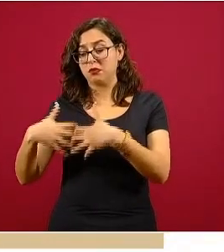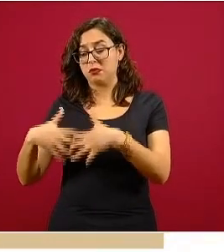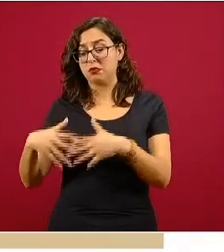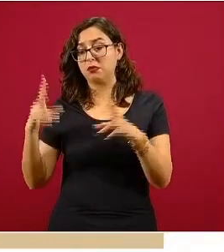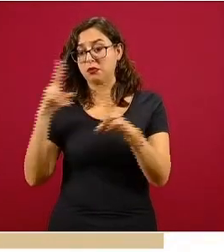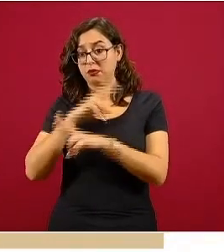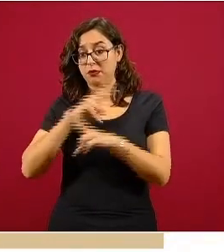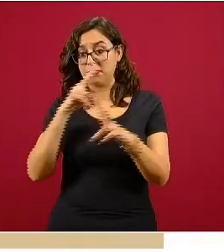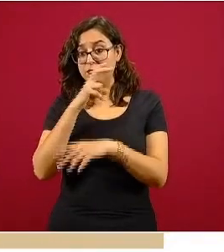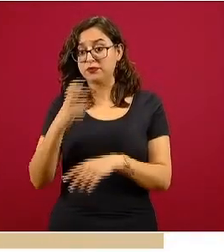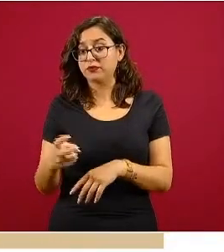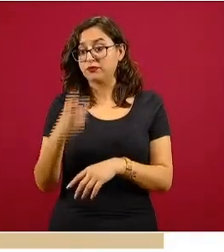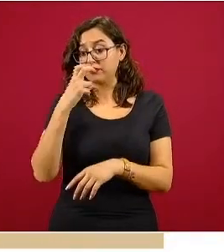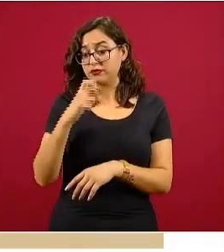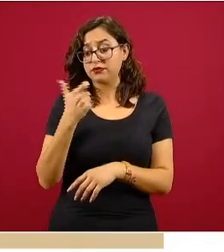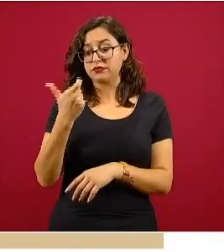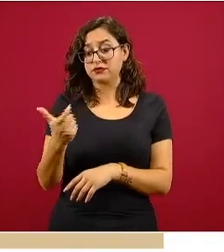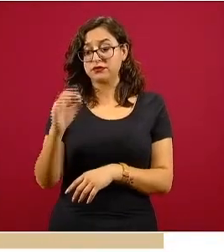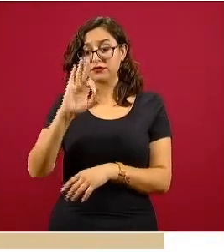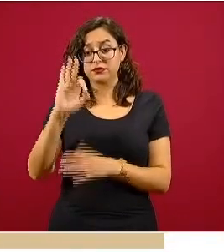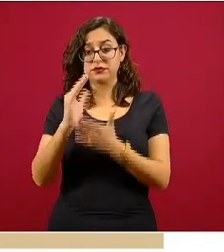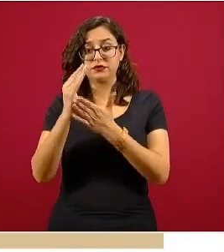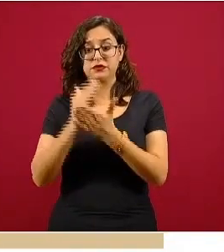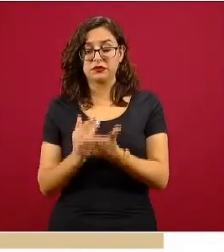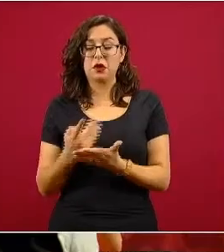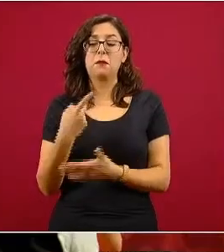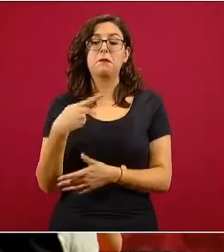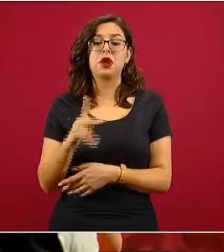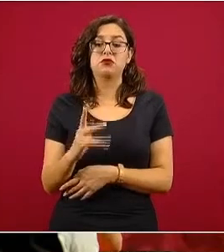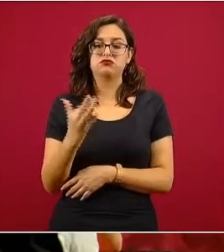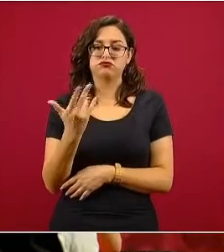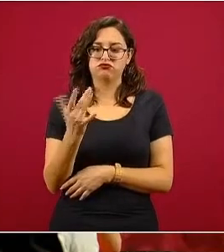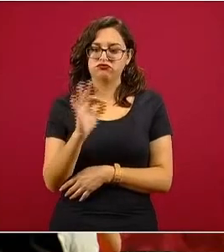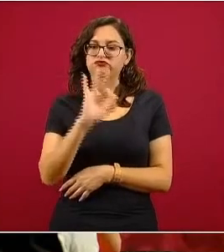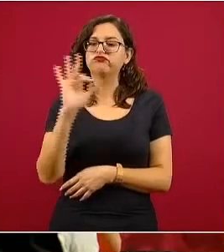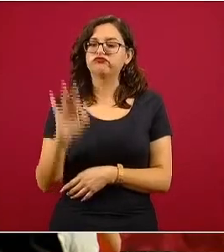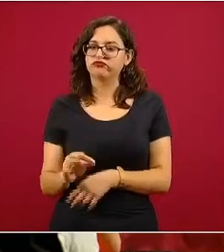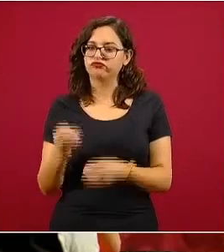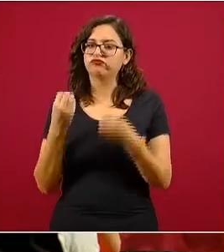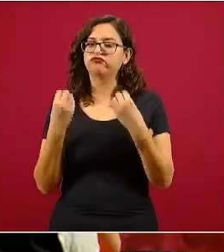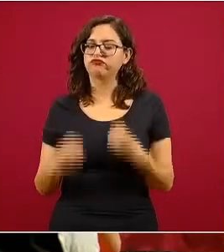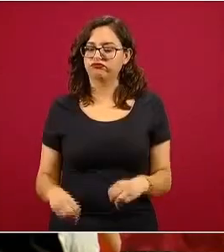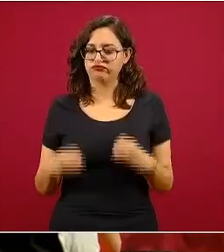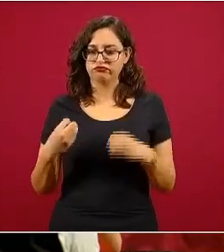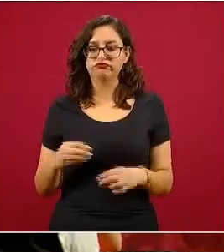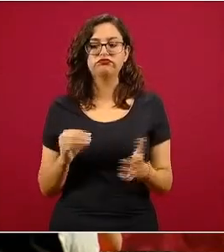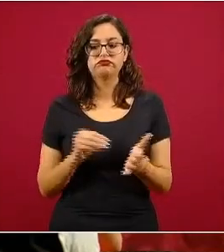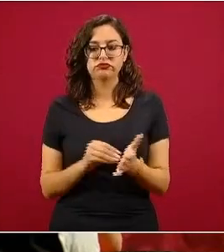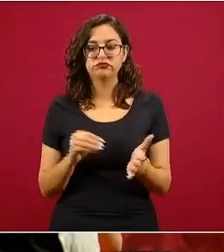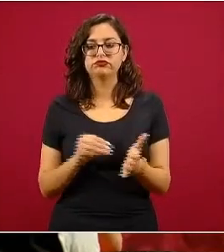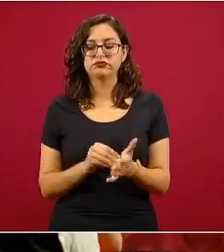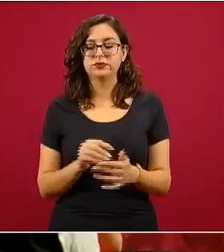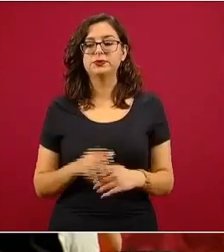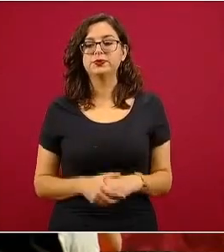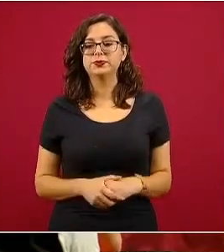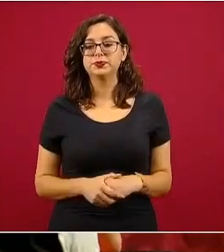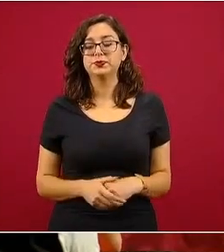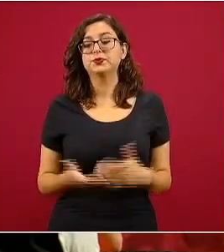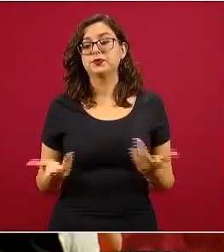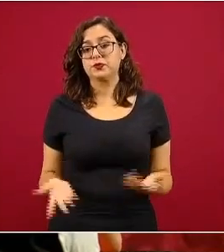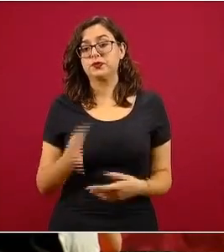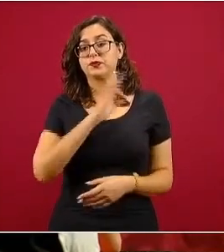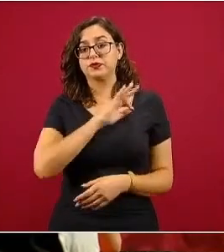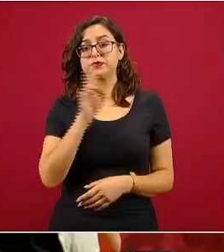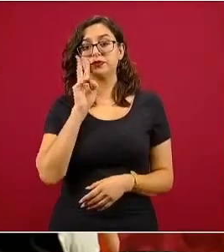puntos porcentuales, todavía se encuentra por arriba del 50%. Veamos la siguiente diapositiva, y es precisamente